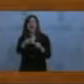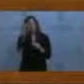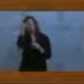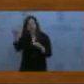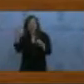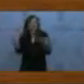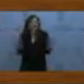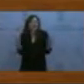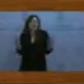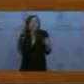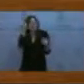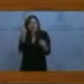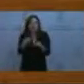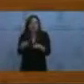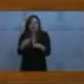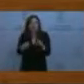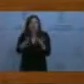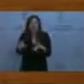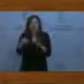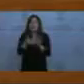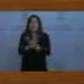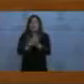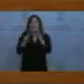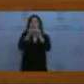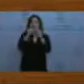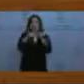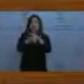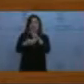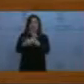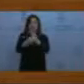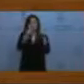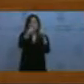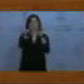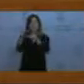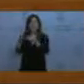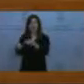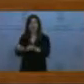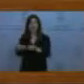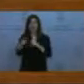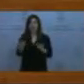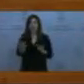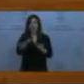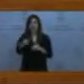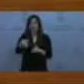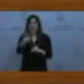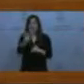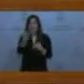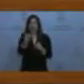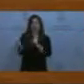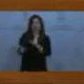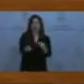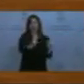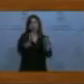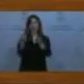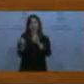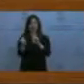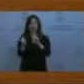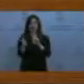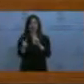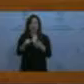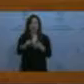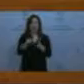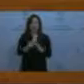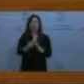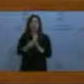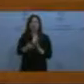ideología? La ideología al final son diferentes modelos de gestión. Entonces, si tenemos que debatir sobre cuánto hay que planificar,